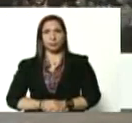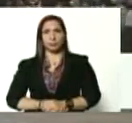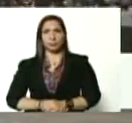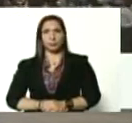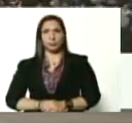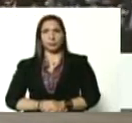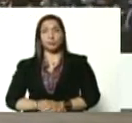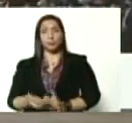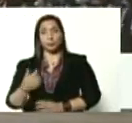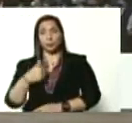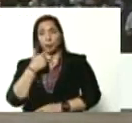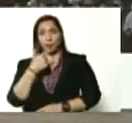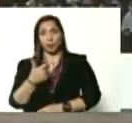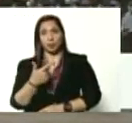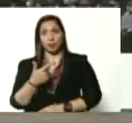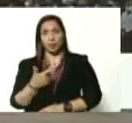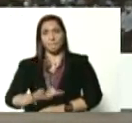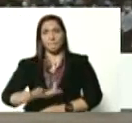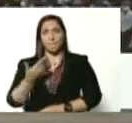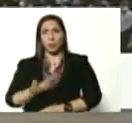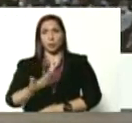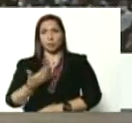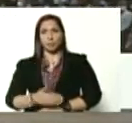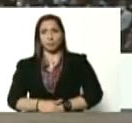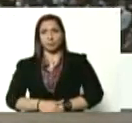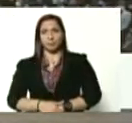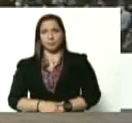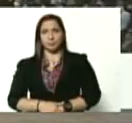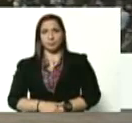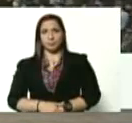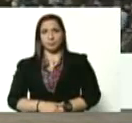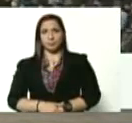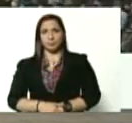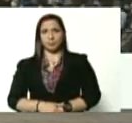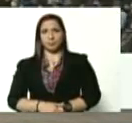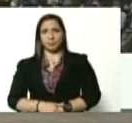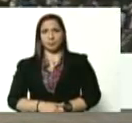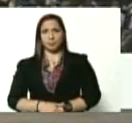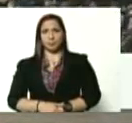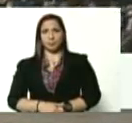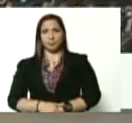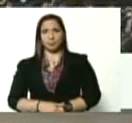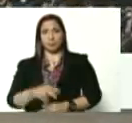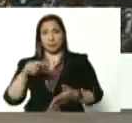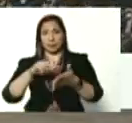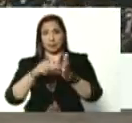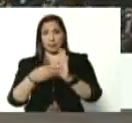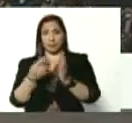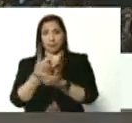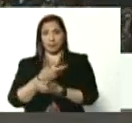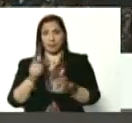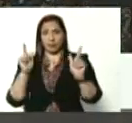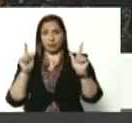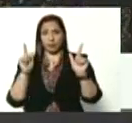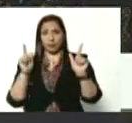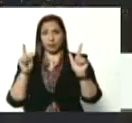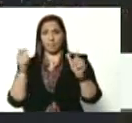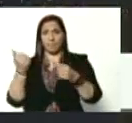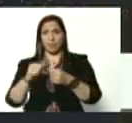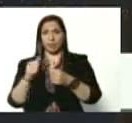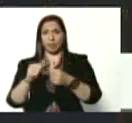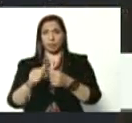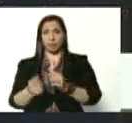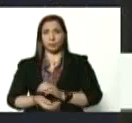y les decía de la importancia de de lo que significó la liberación de maracaibo